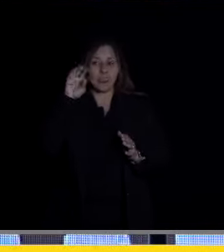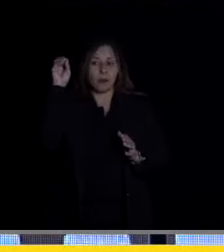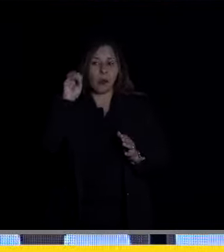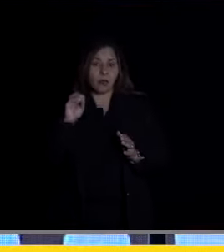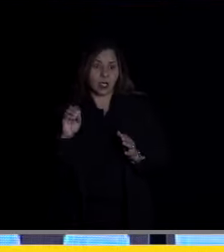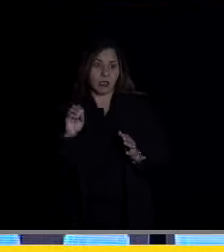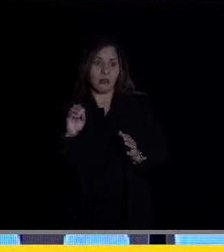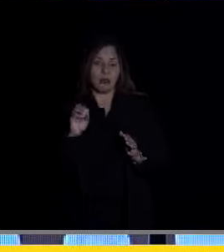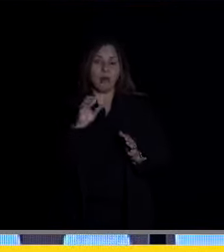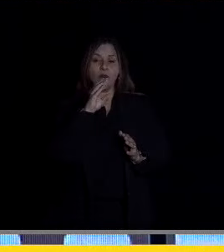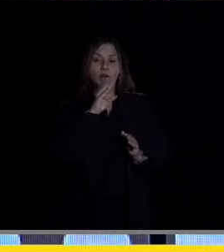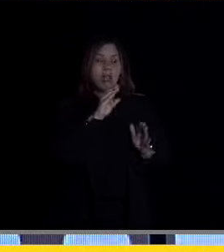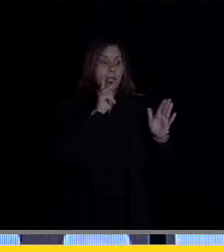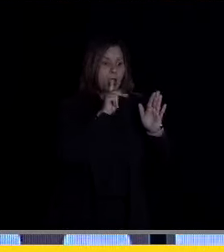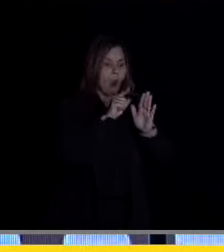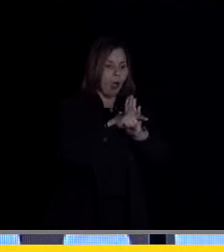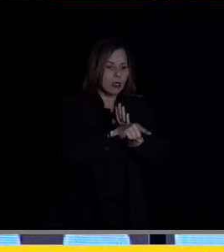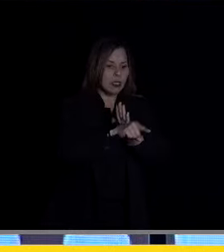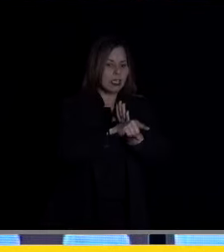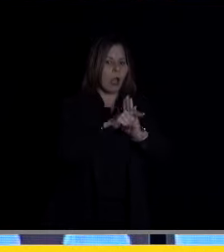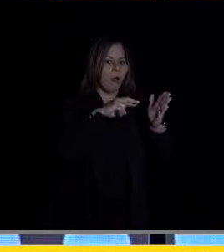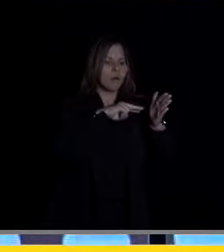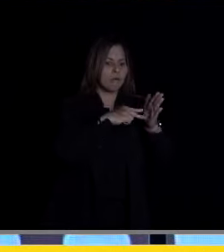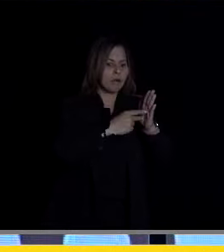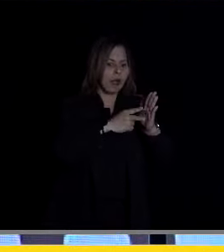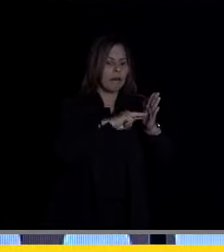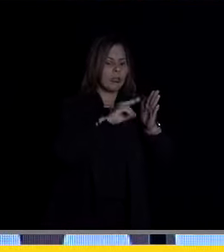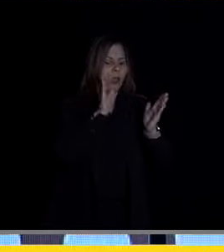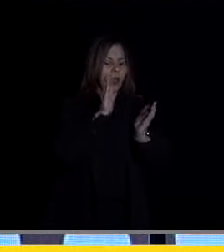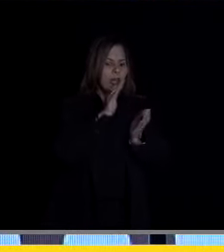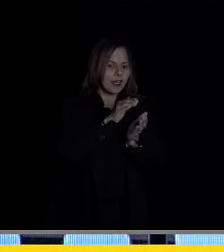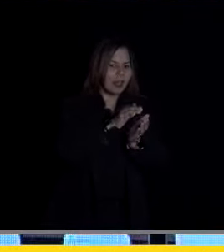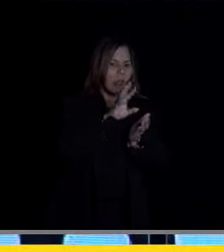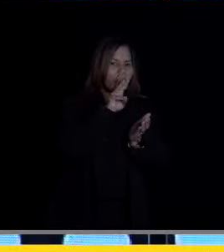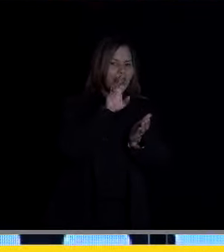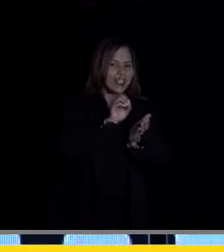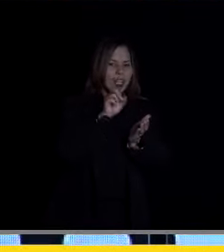Y en el caso de los asesinatos, significa ha habido una disminución de un